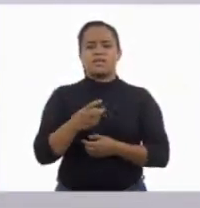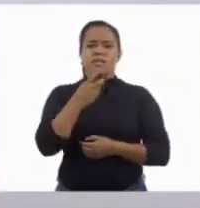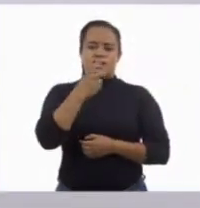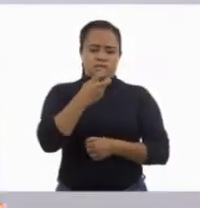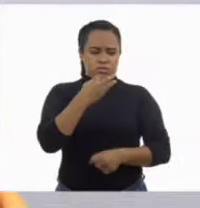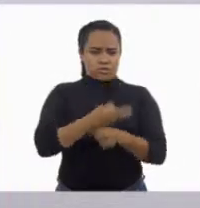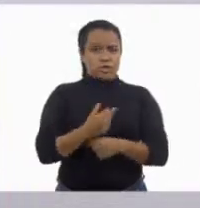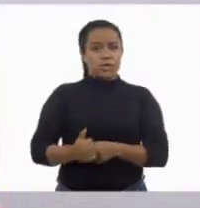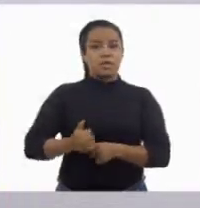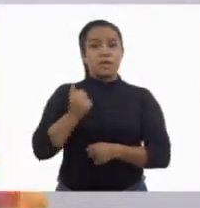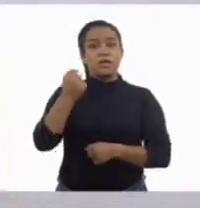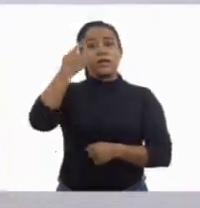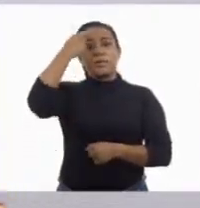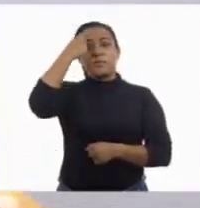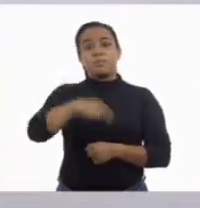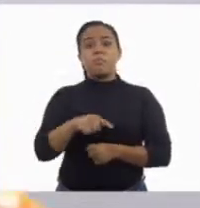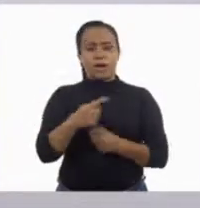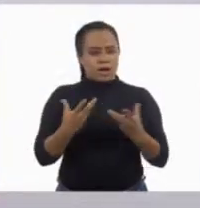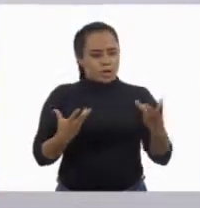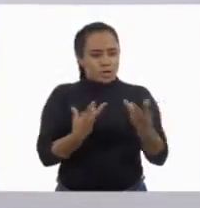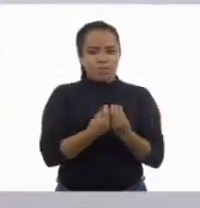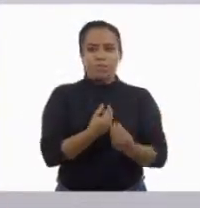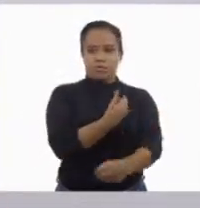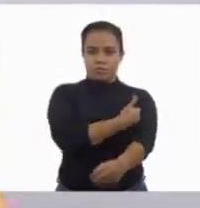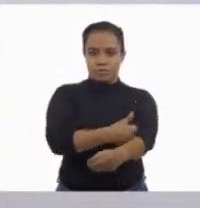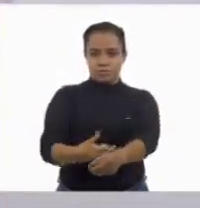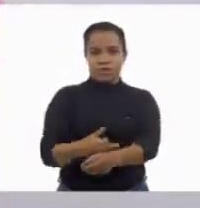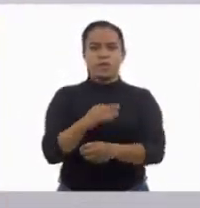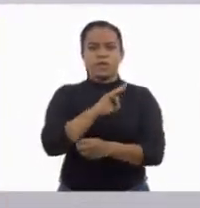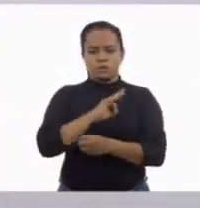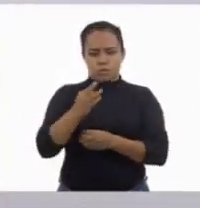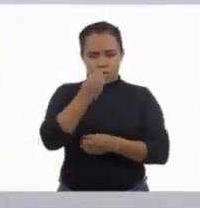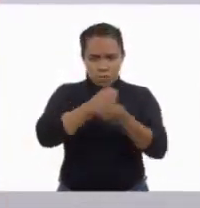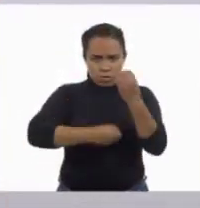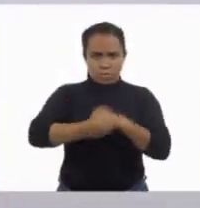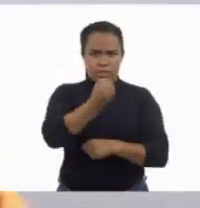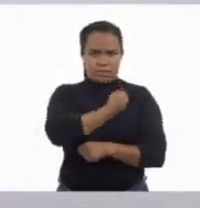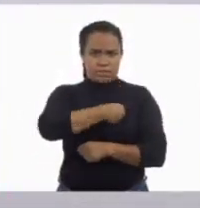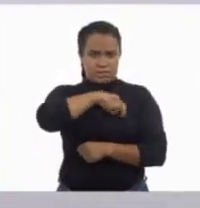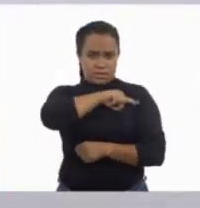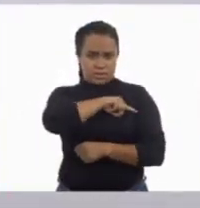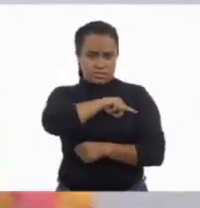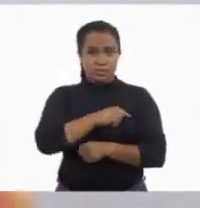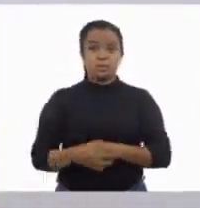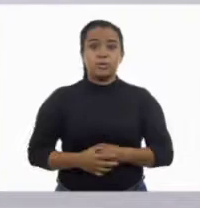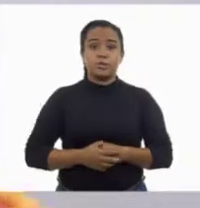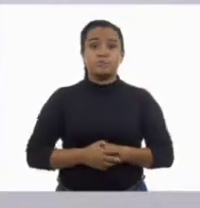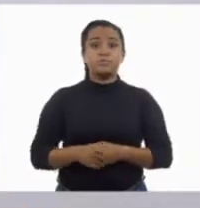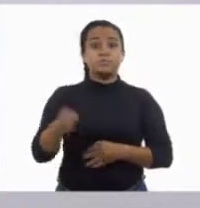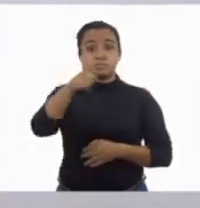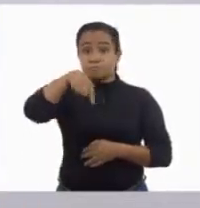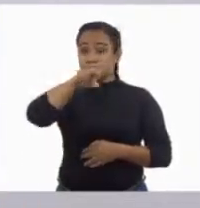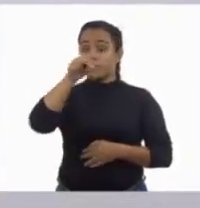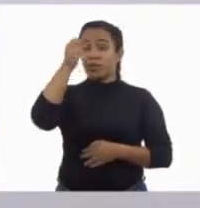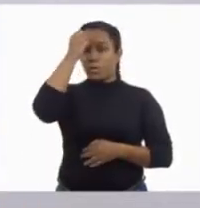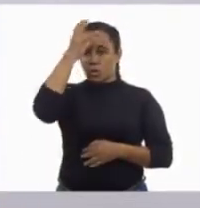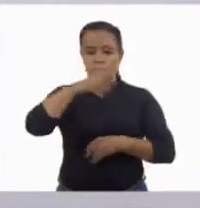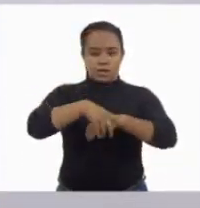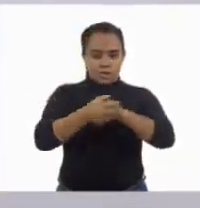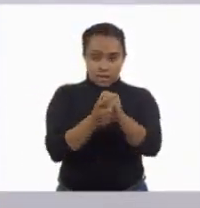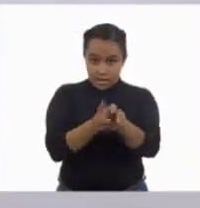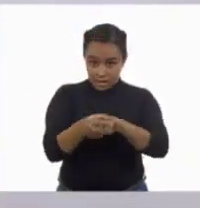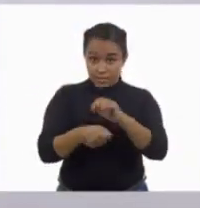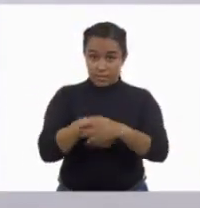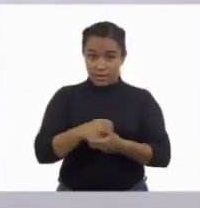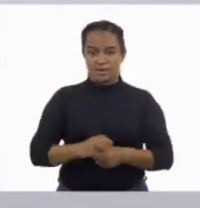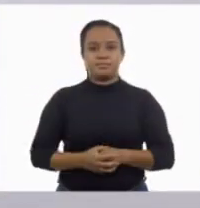buen momento para estar cerca de la familia y comer saludablemente. Así que no se olviden de lavarse las